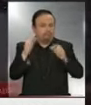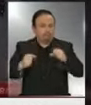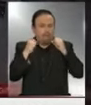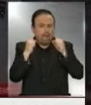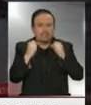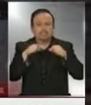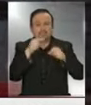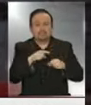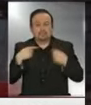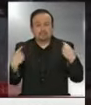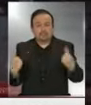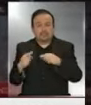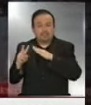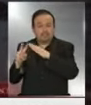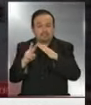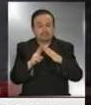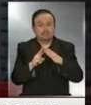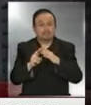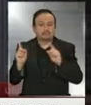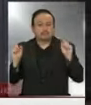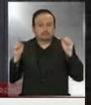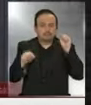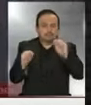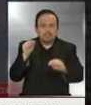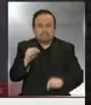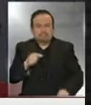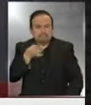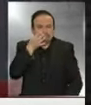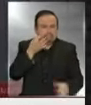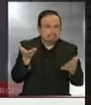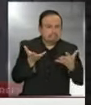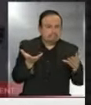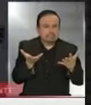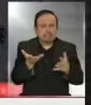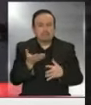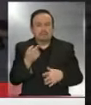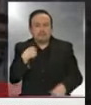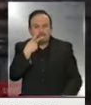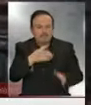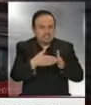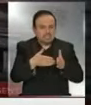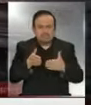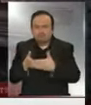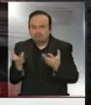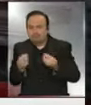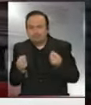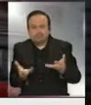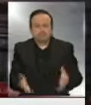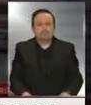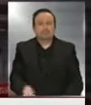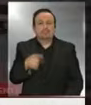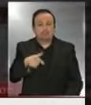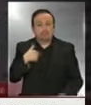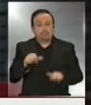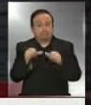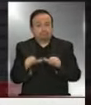que alertó acá alrededor al vecindario, y por eso hay bastantes vecinos que se están comenzando a acercar en las esquinas para ver qué es lo que ocurre. Seguiremos